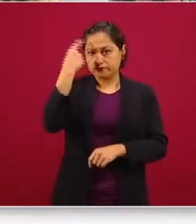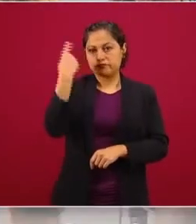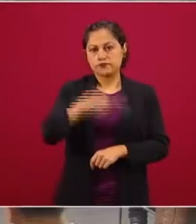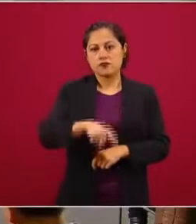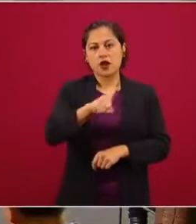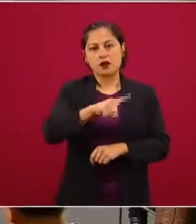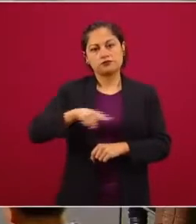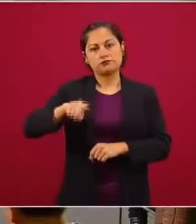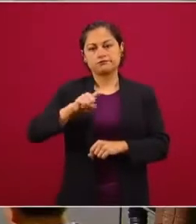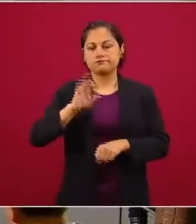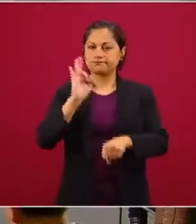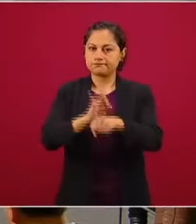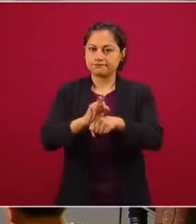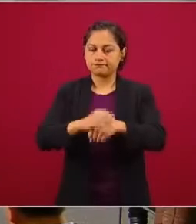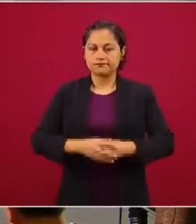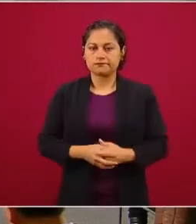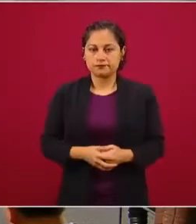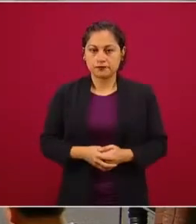Gracias.